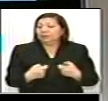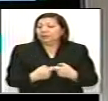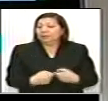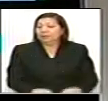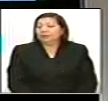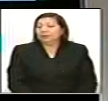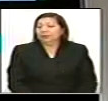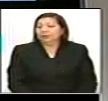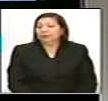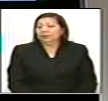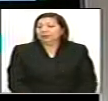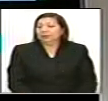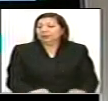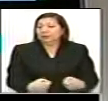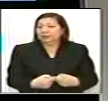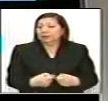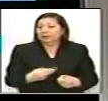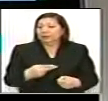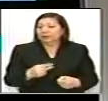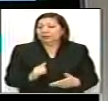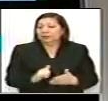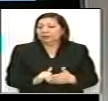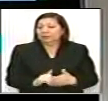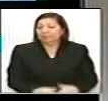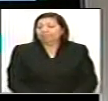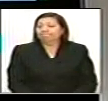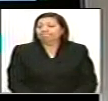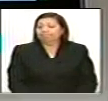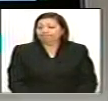meteorológica y en la red hidrológica a nivel nacional.